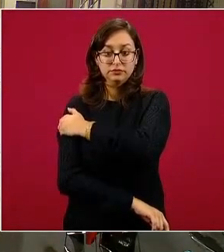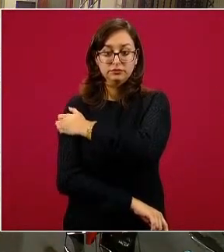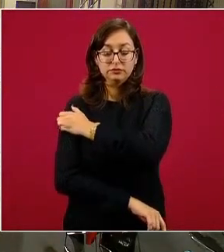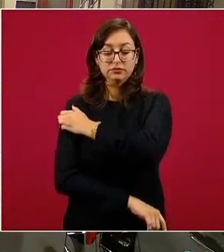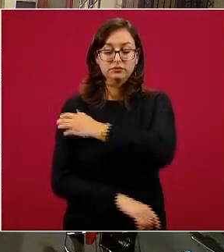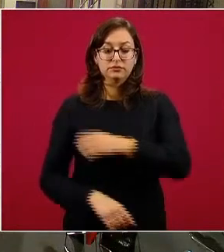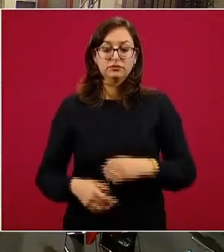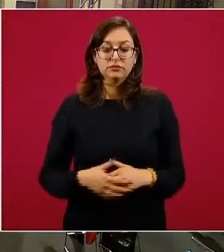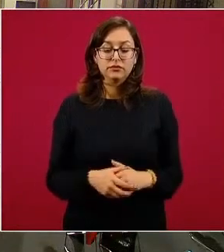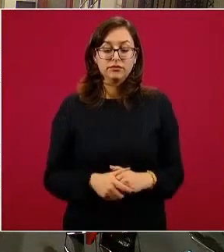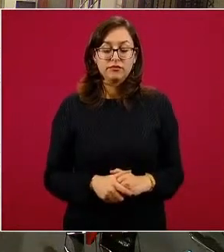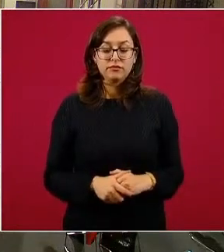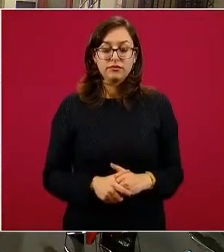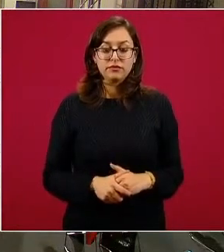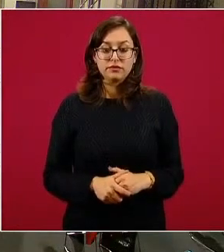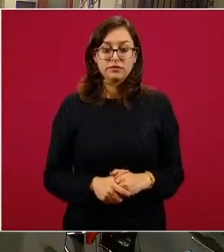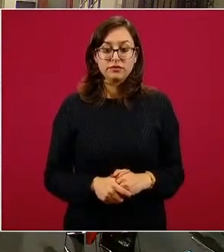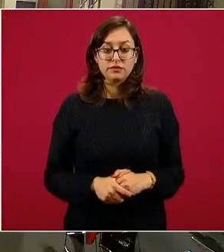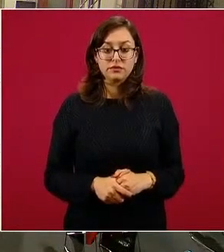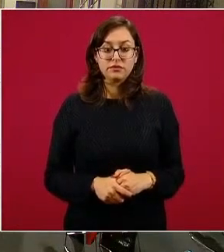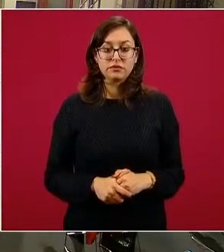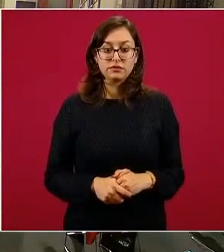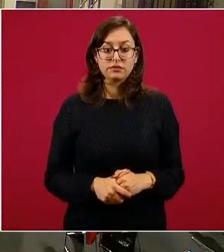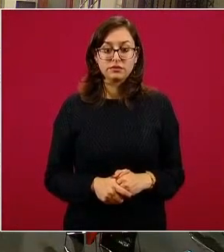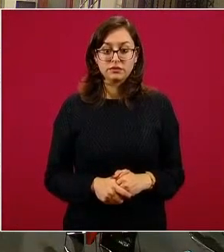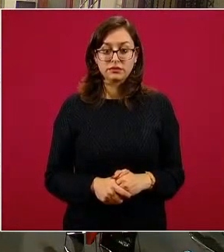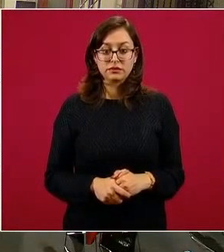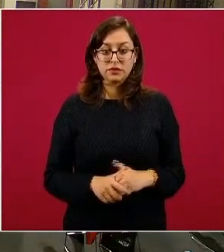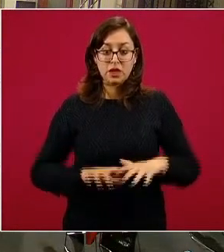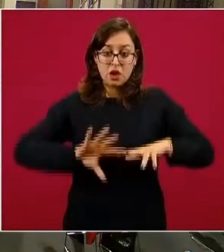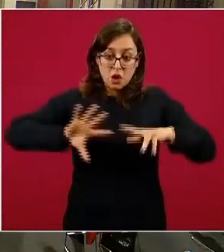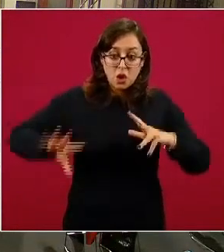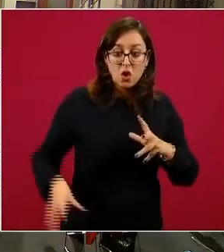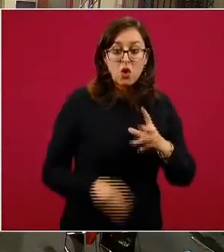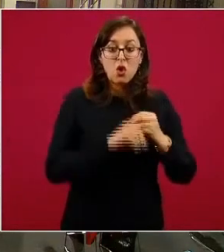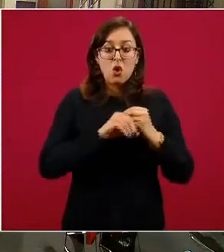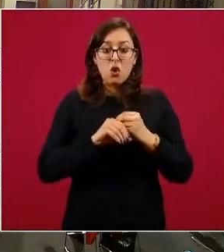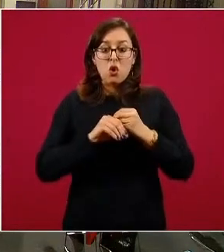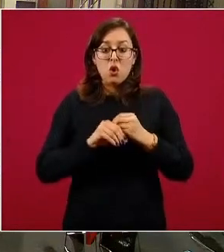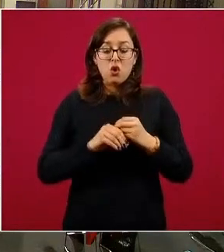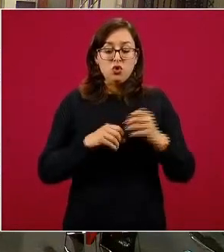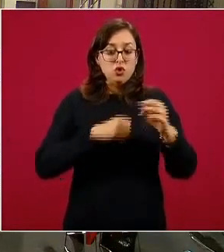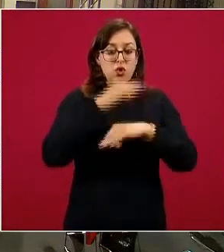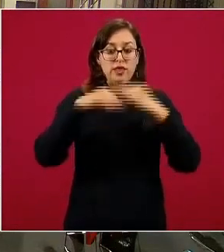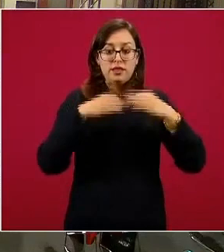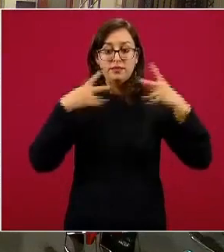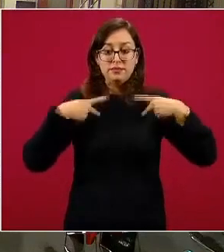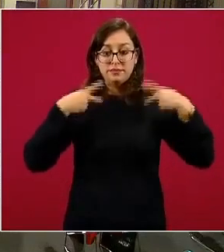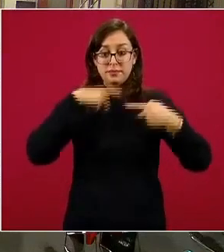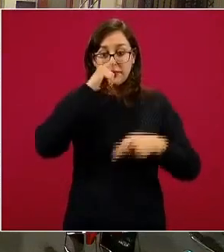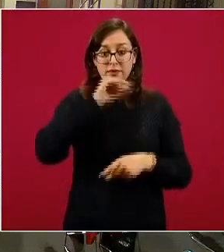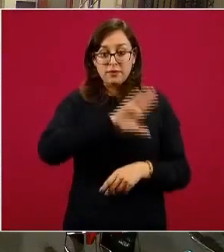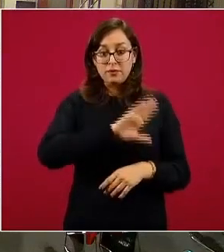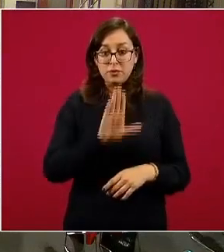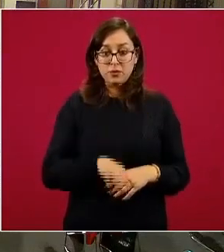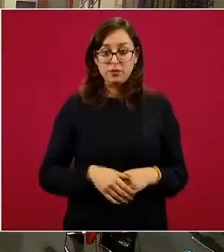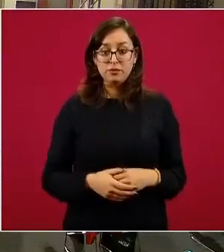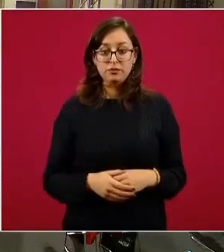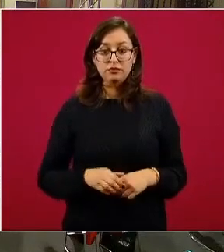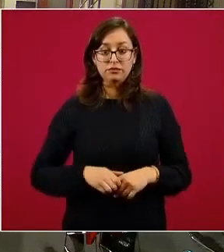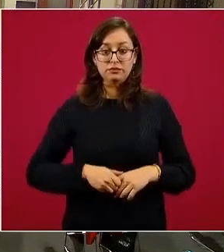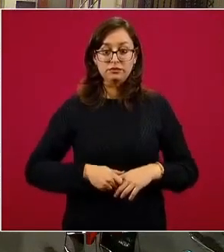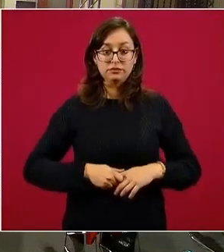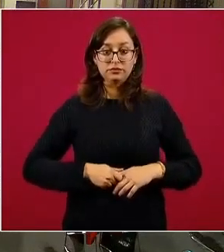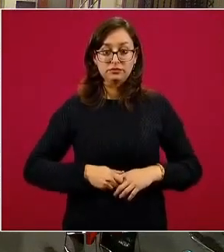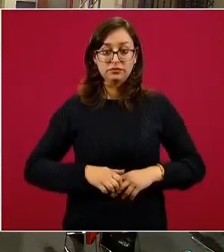en relación a las defunciones que tenemos acumuladas al día de hoy. Muy